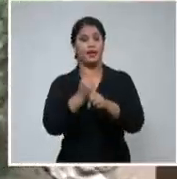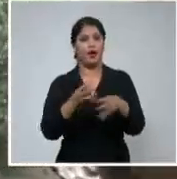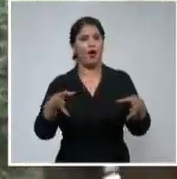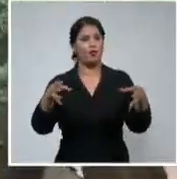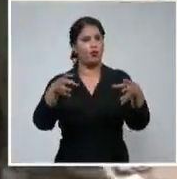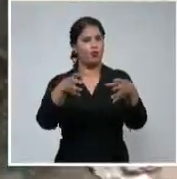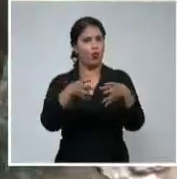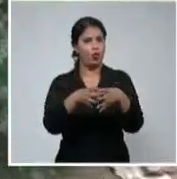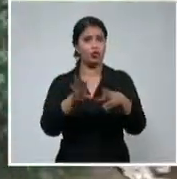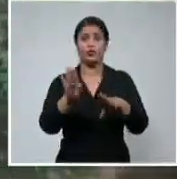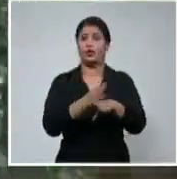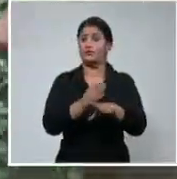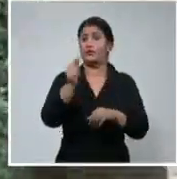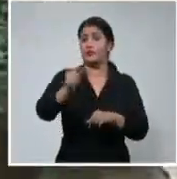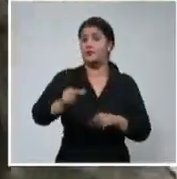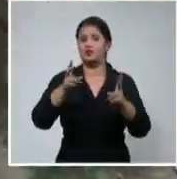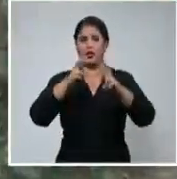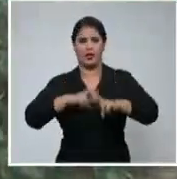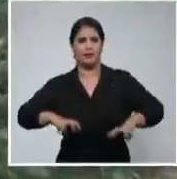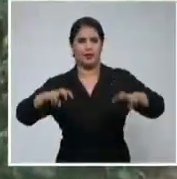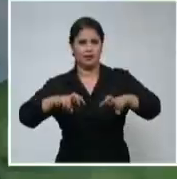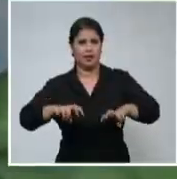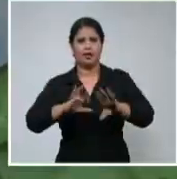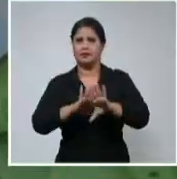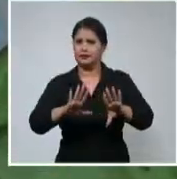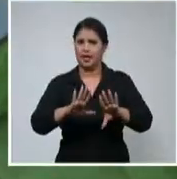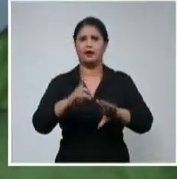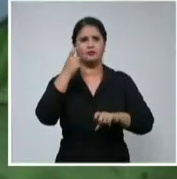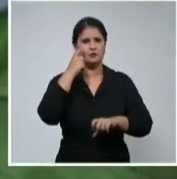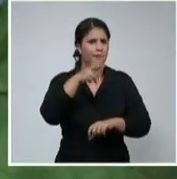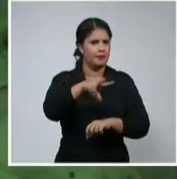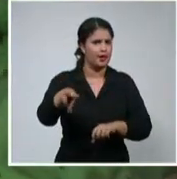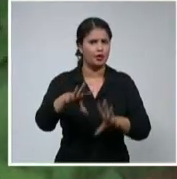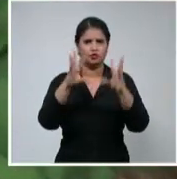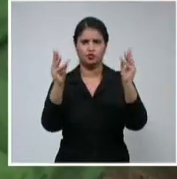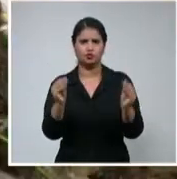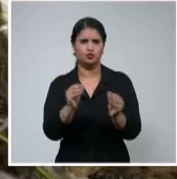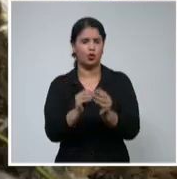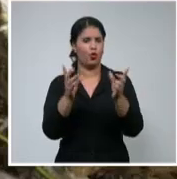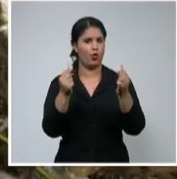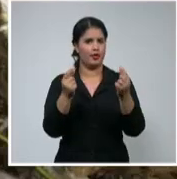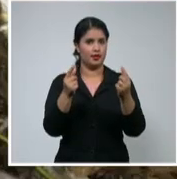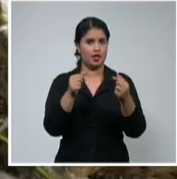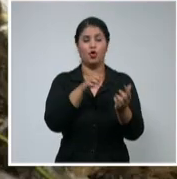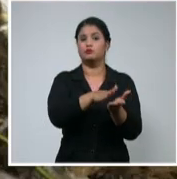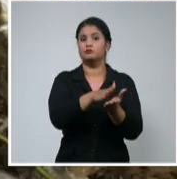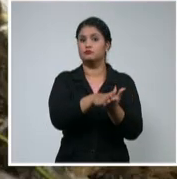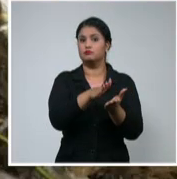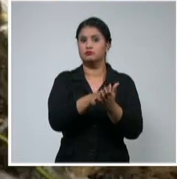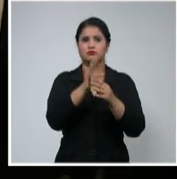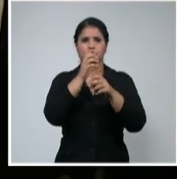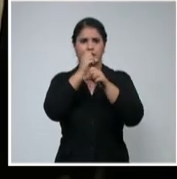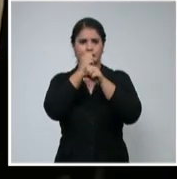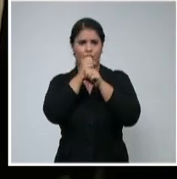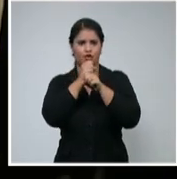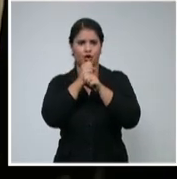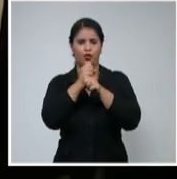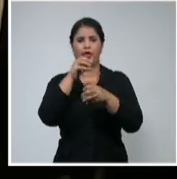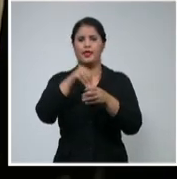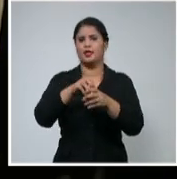favoreció la ubicación y recuperación de casi la totalidad del dinero, el cual había sido escondido por el acusado tras un